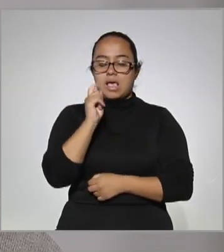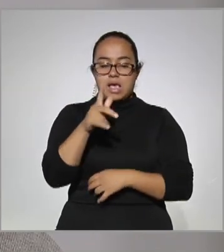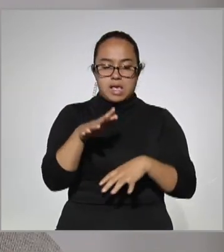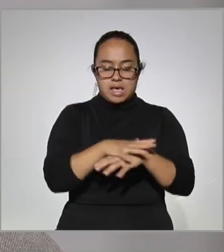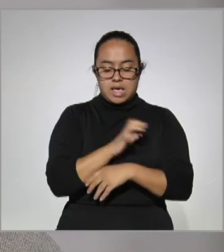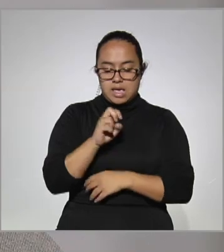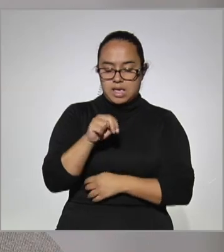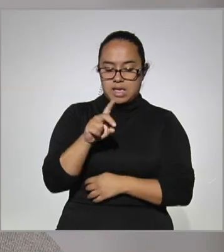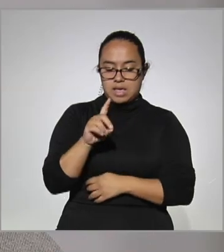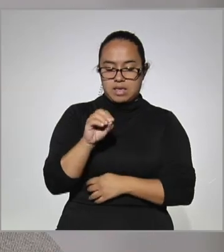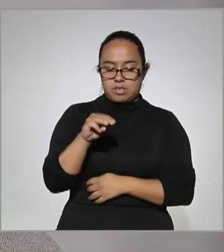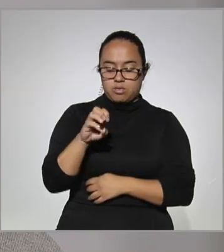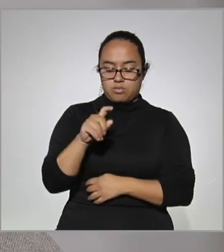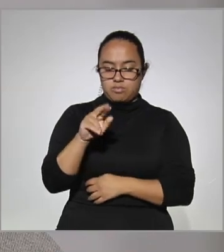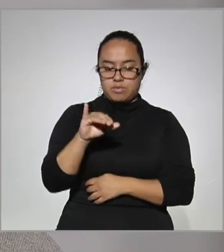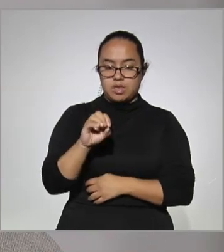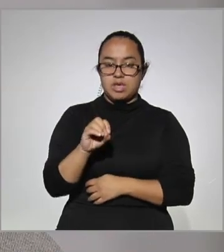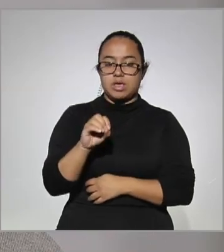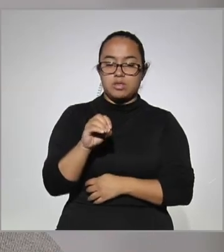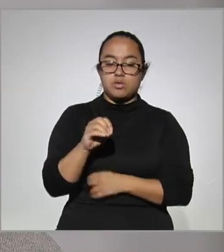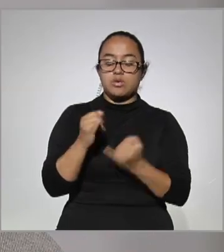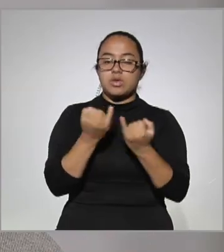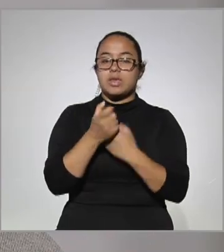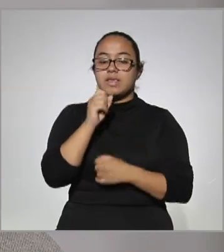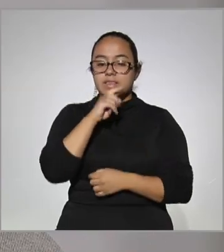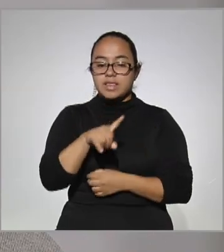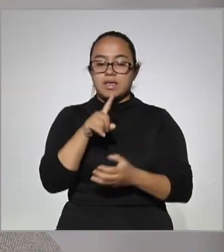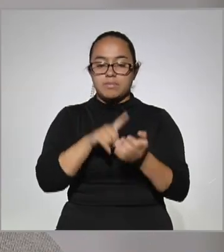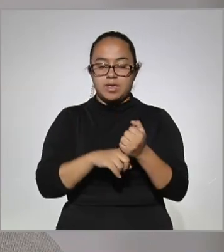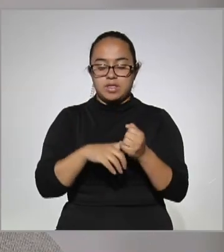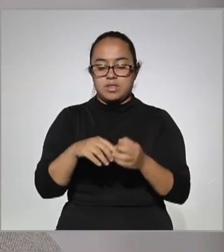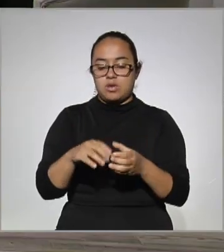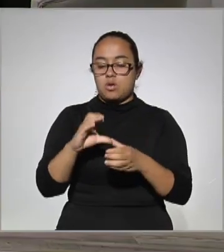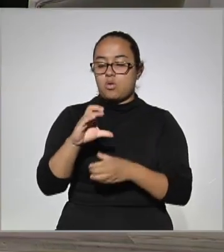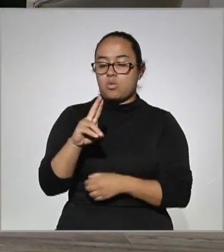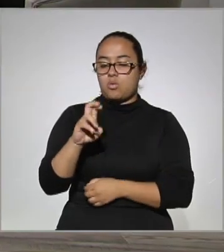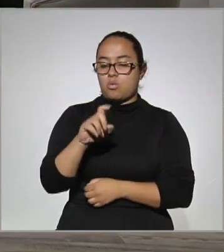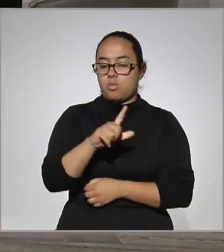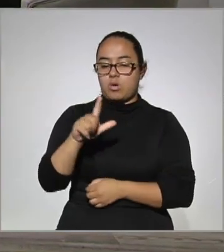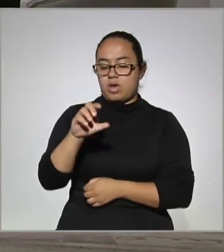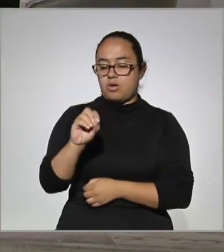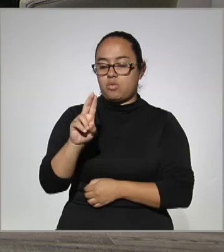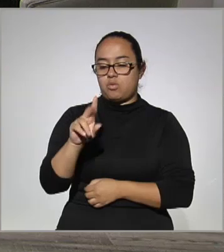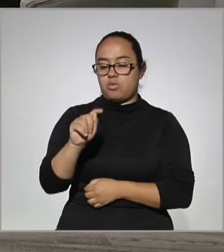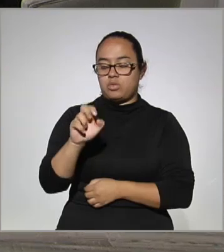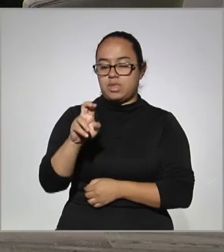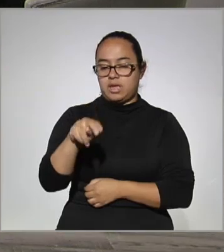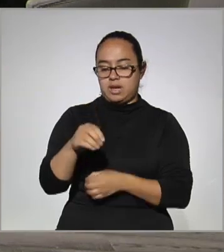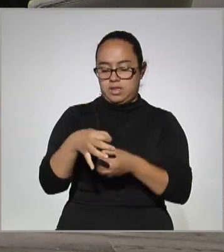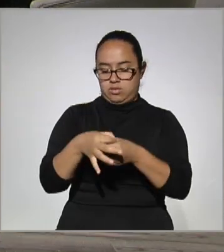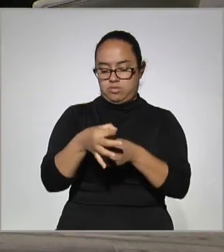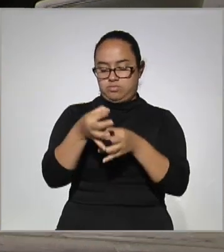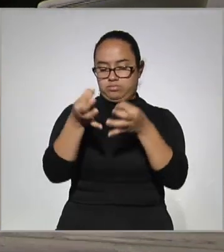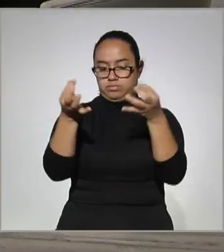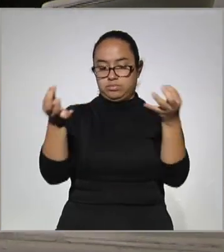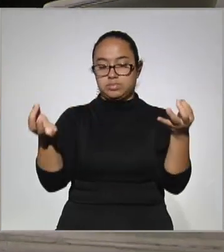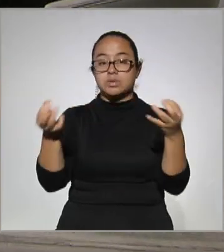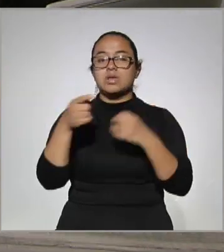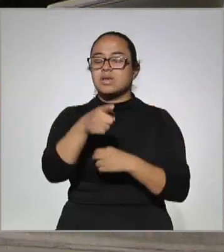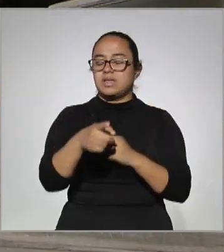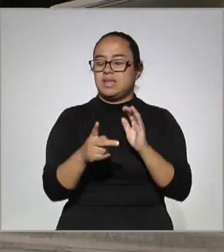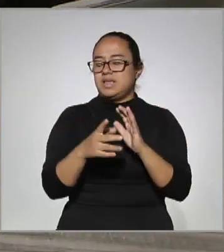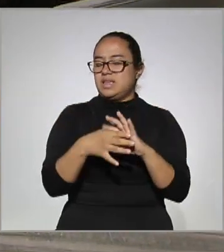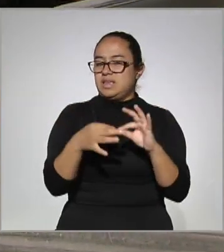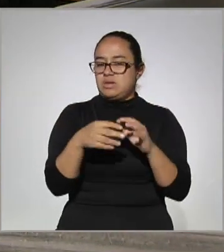del endometrio y no precisamente a nivel del cuello uterino. Aquí una pregunta, ahorita que mencionó, se refería a alguien con